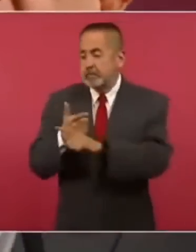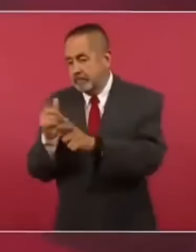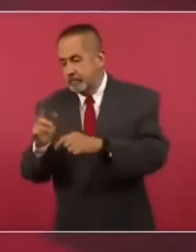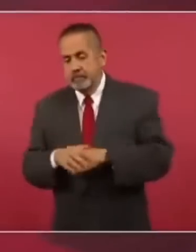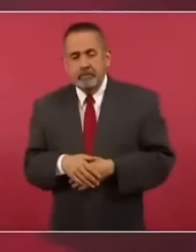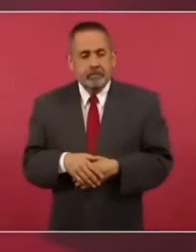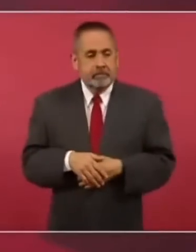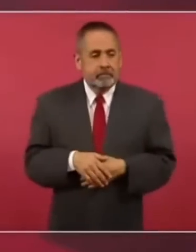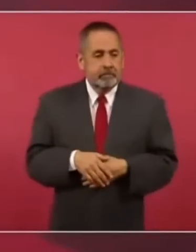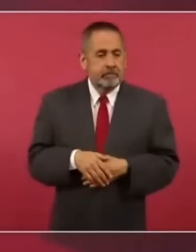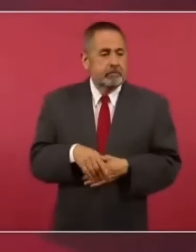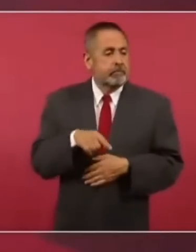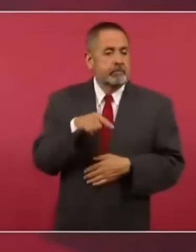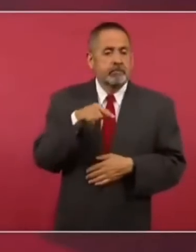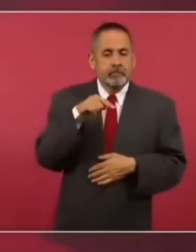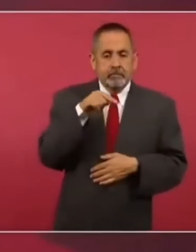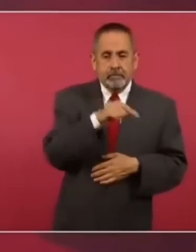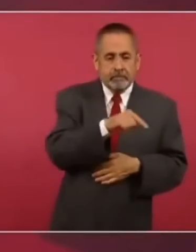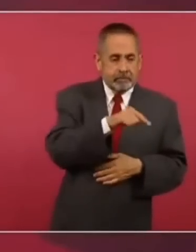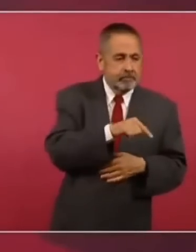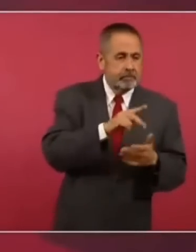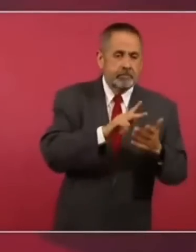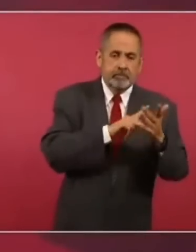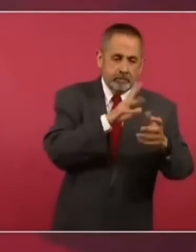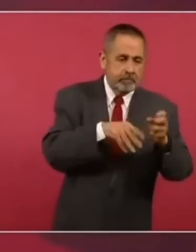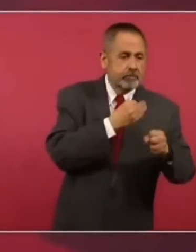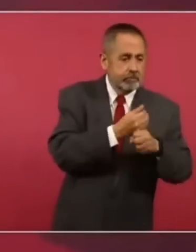Reeleccionistas y antirreeleccionistas.